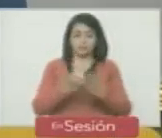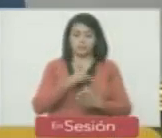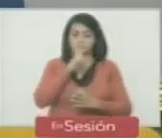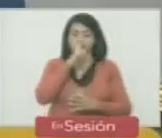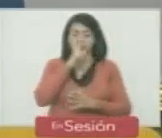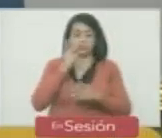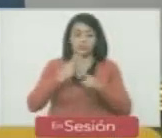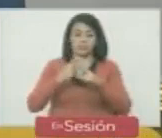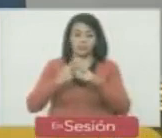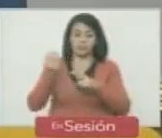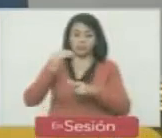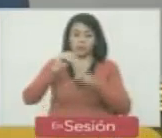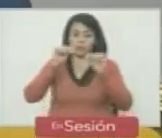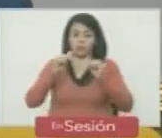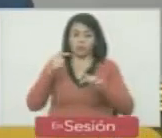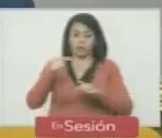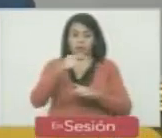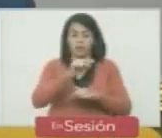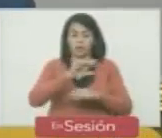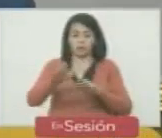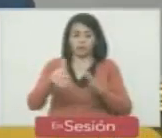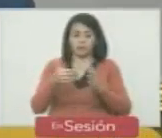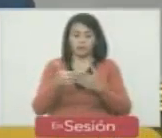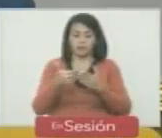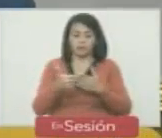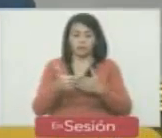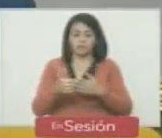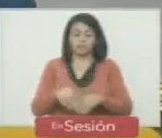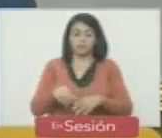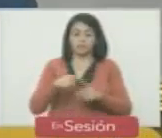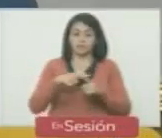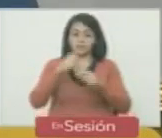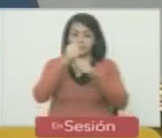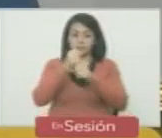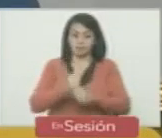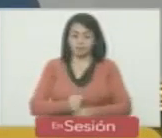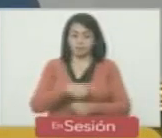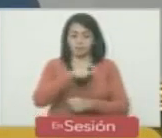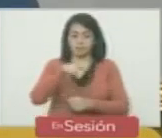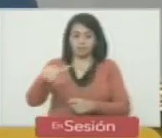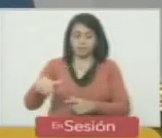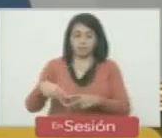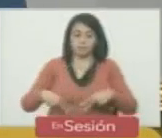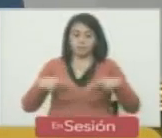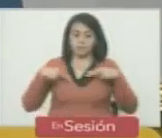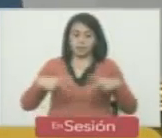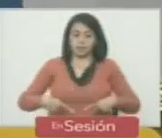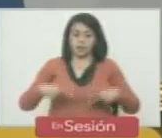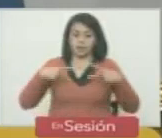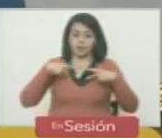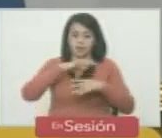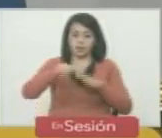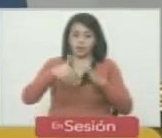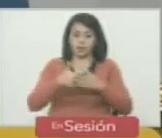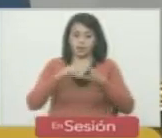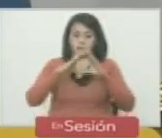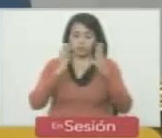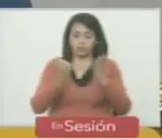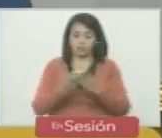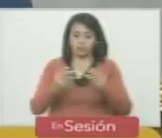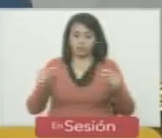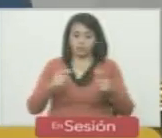amenaza que hoy por hoy existe para la especie humana y para la vida en este planeta